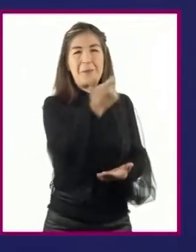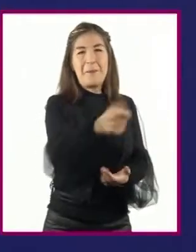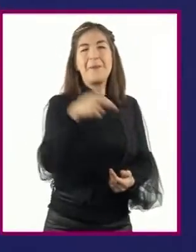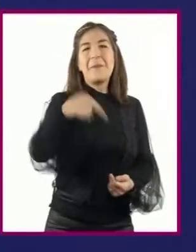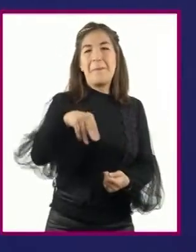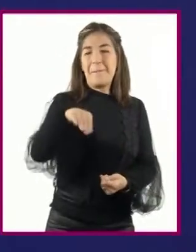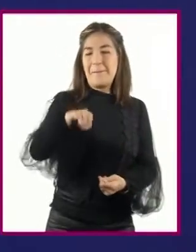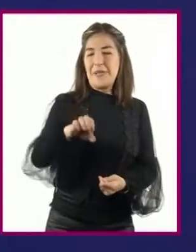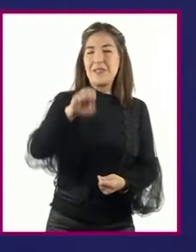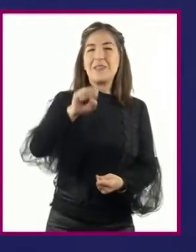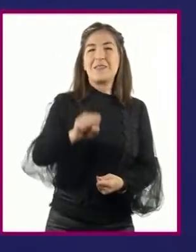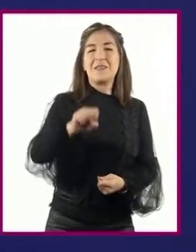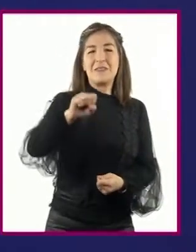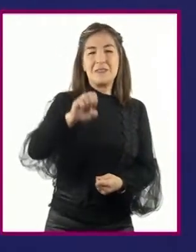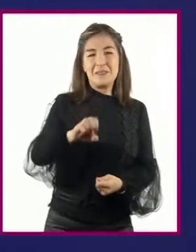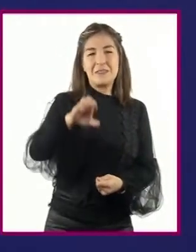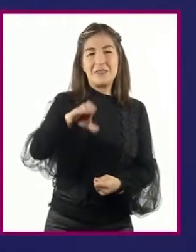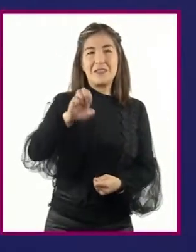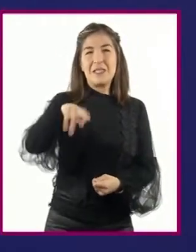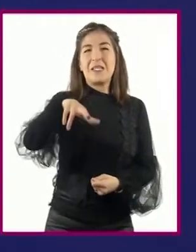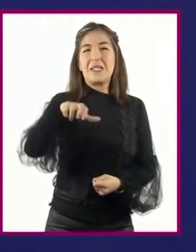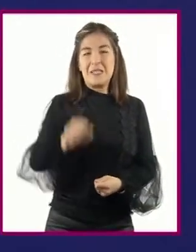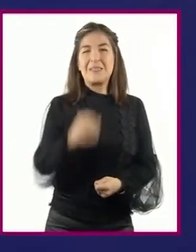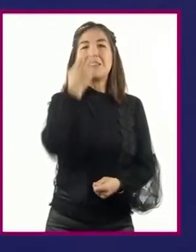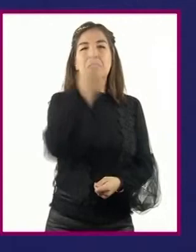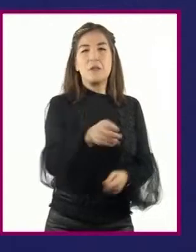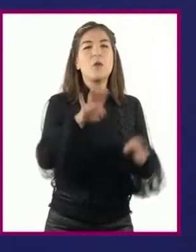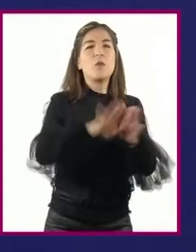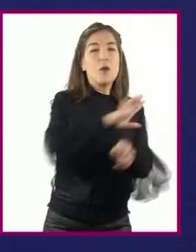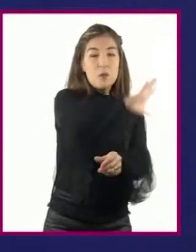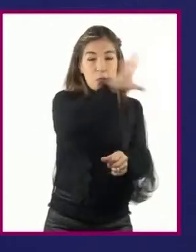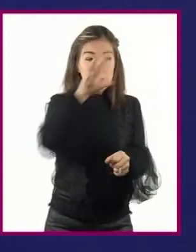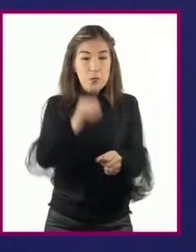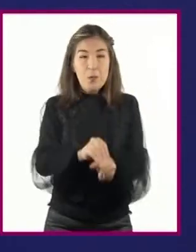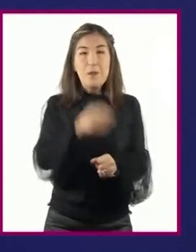Exacto. Los artistas retoman todo este